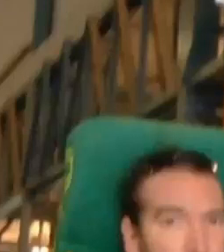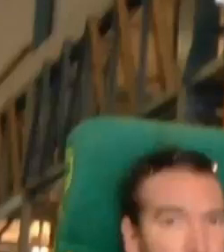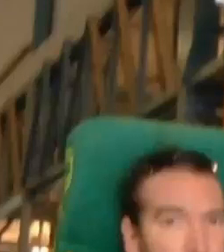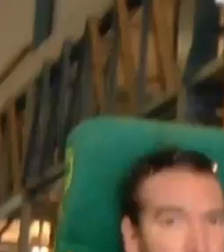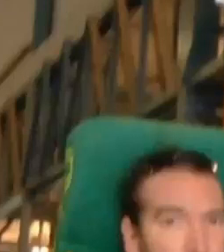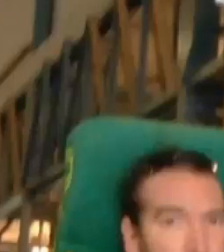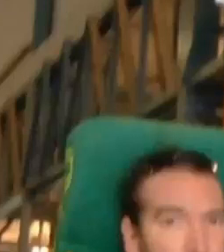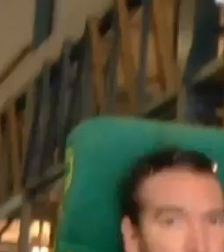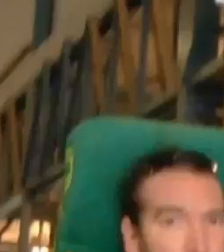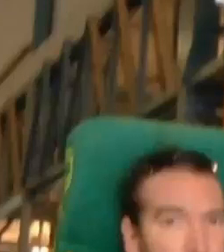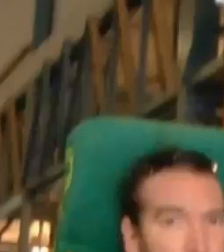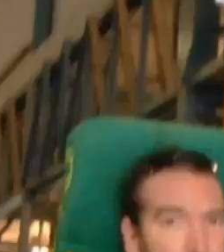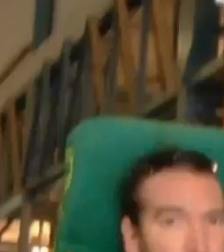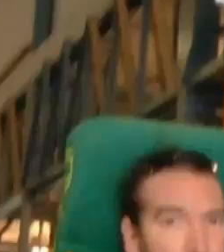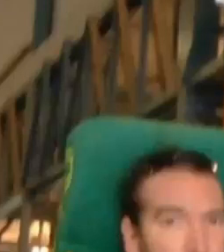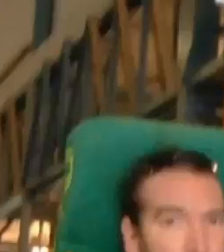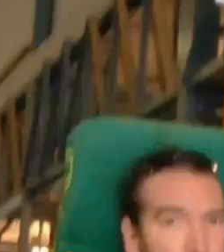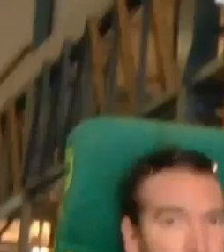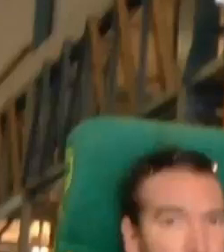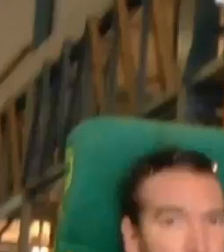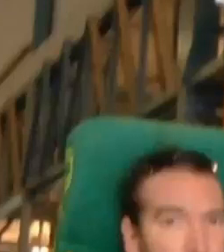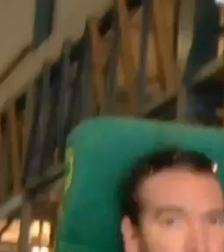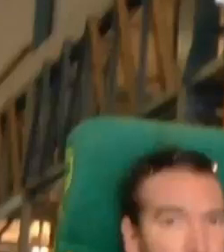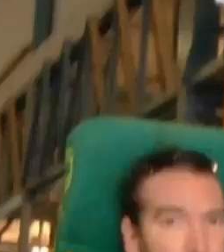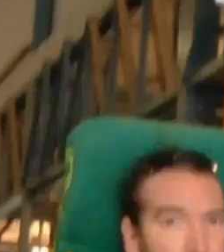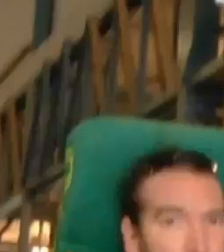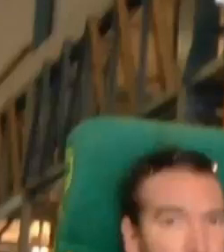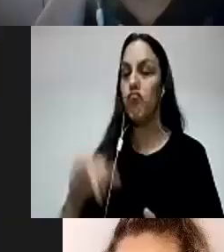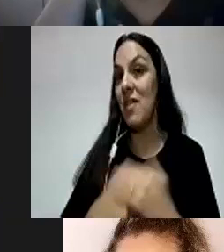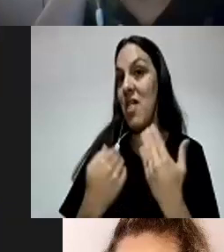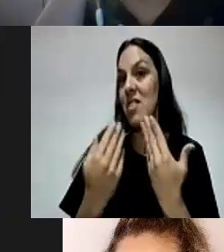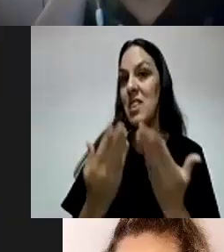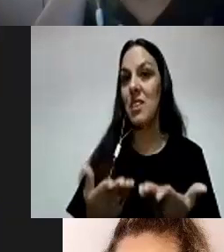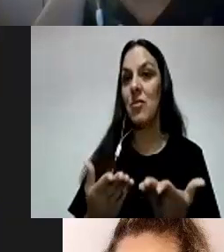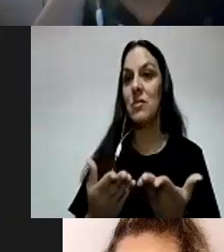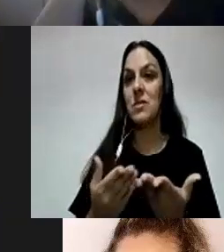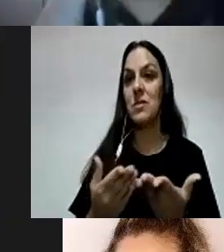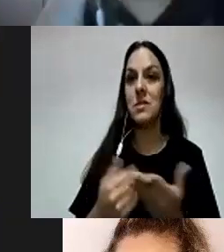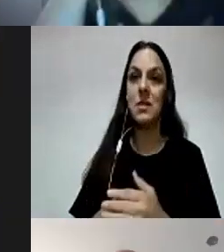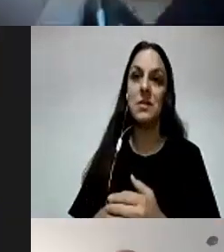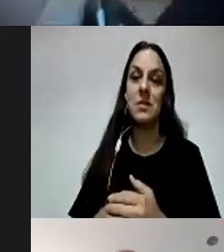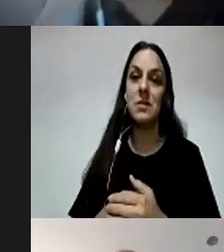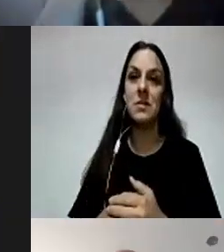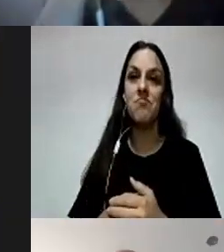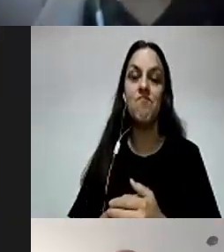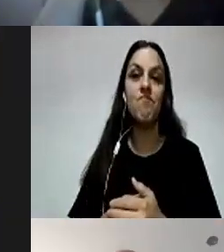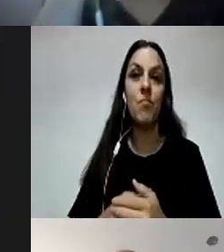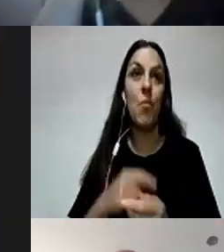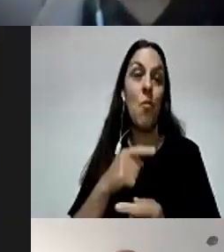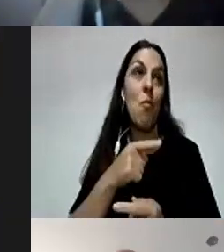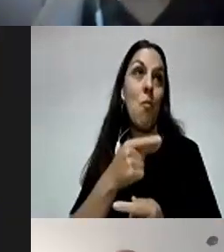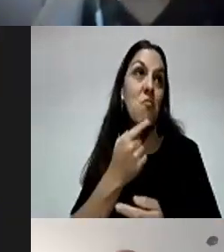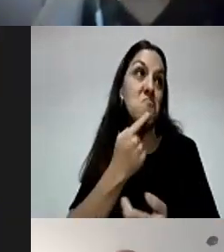Bueno, no hay más preguntas, así que no sé, vos lo